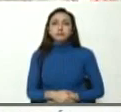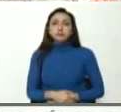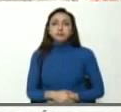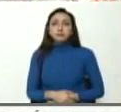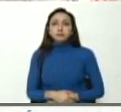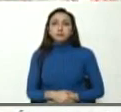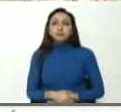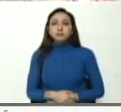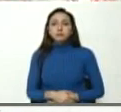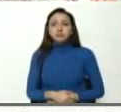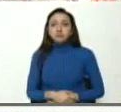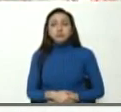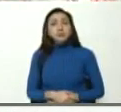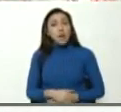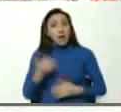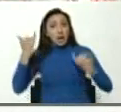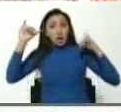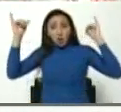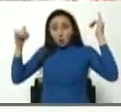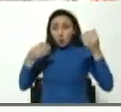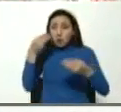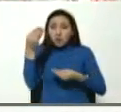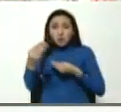teníamos el acto